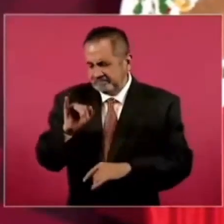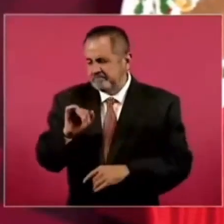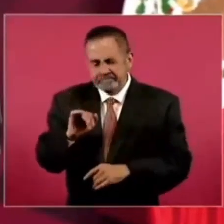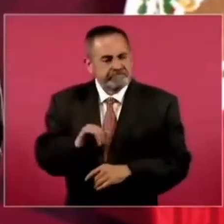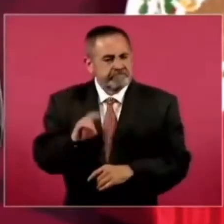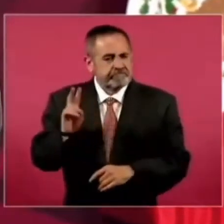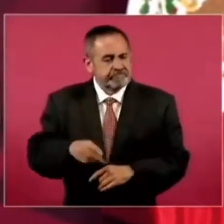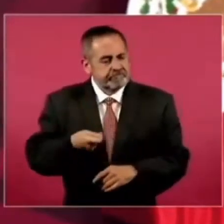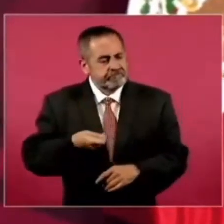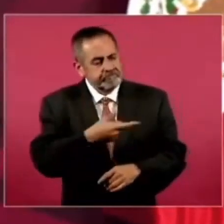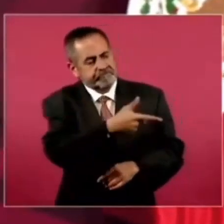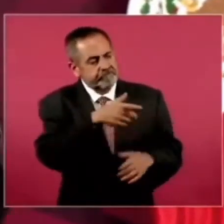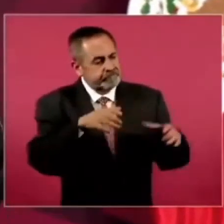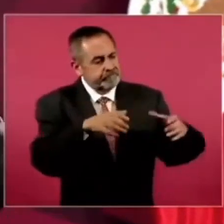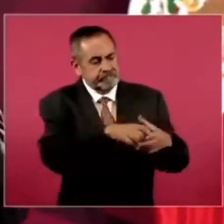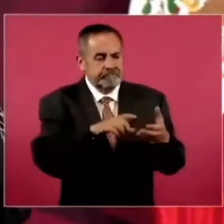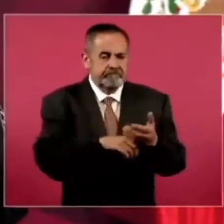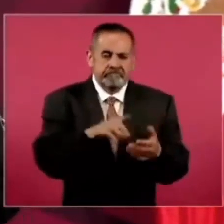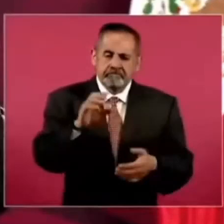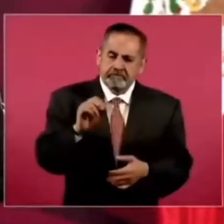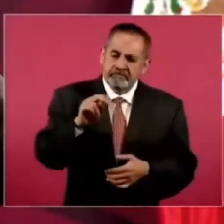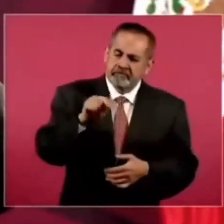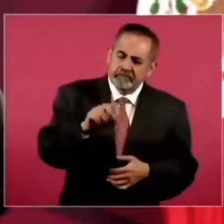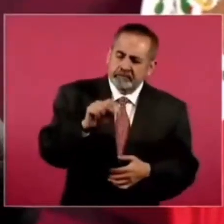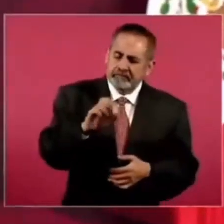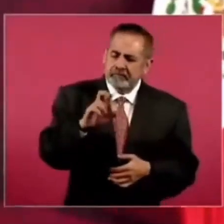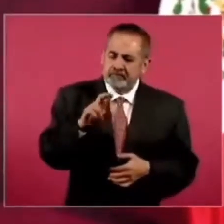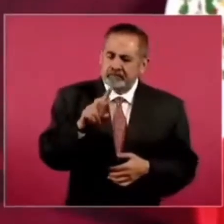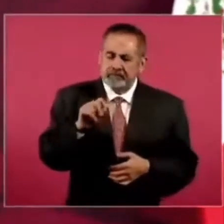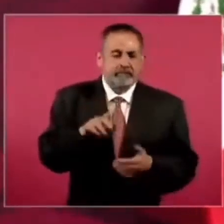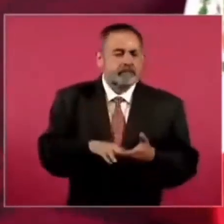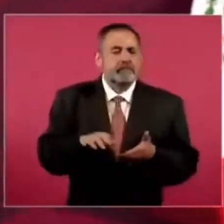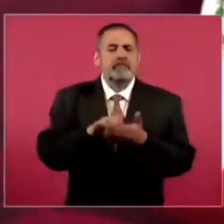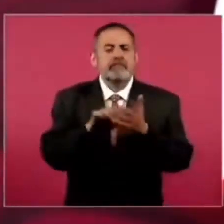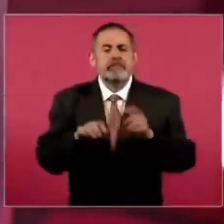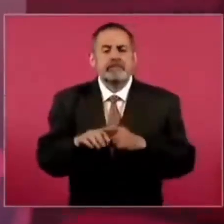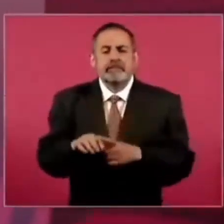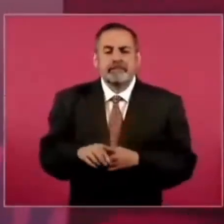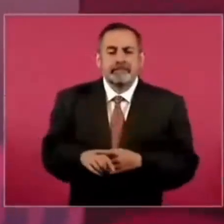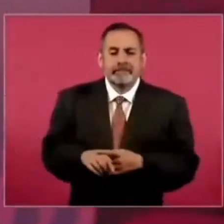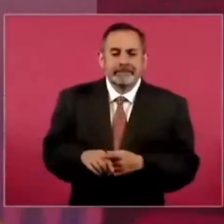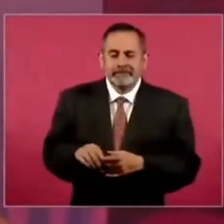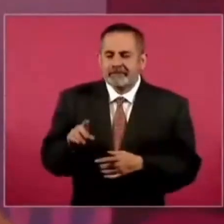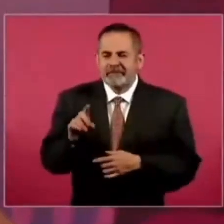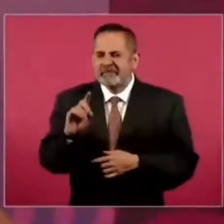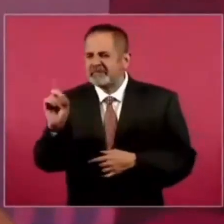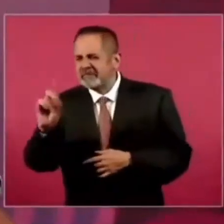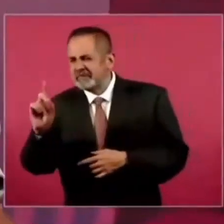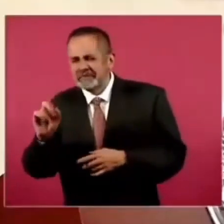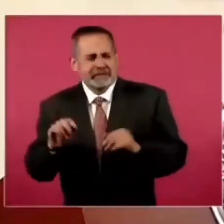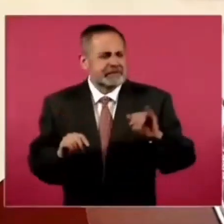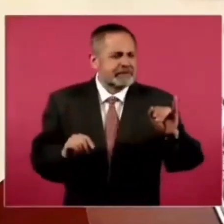lo pensé bien, porque si se habla de derecha, no se entiende,